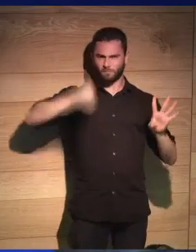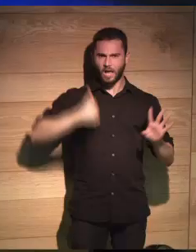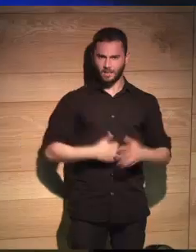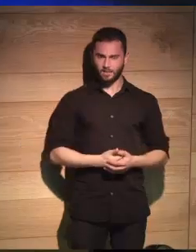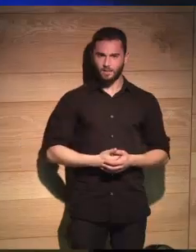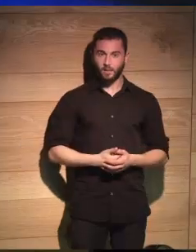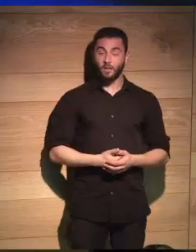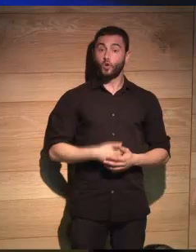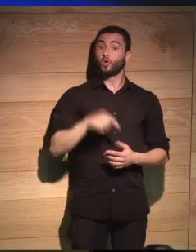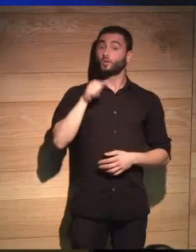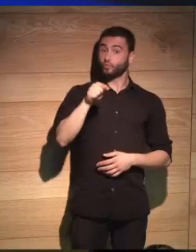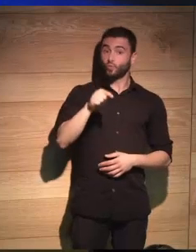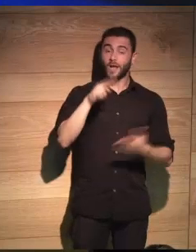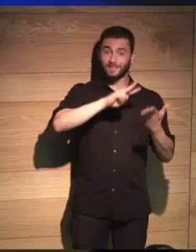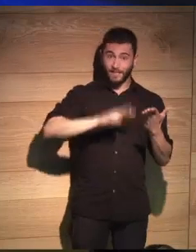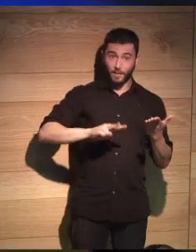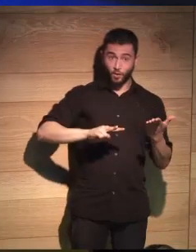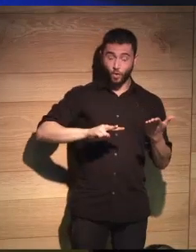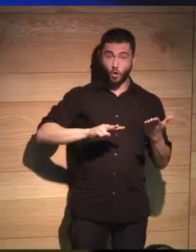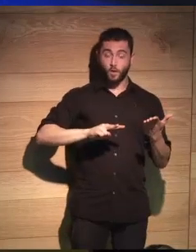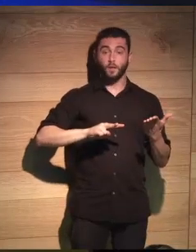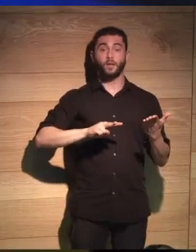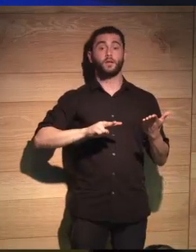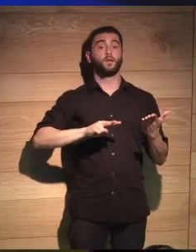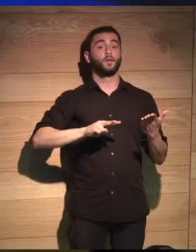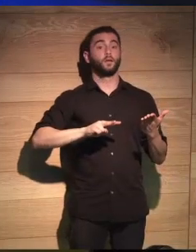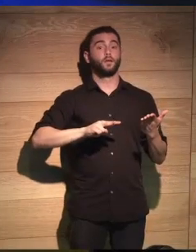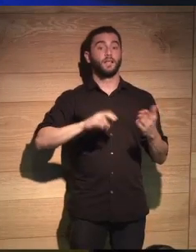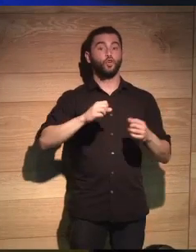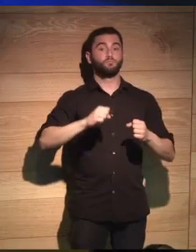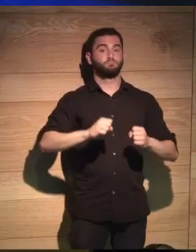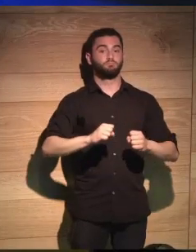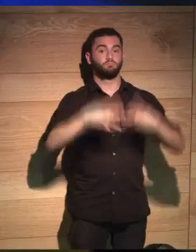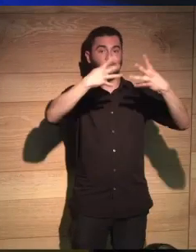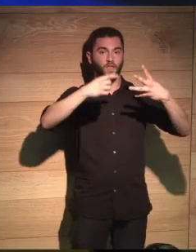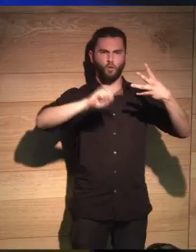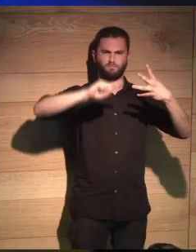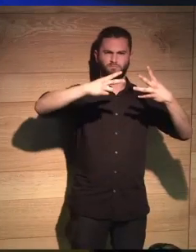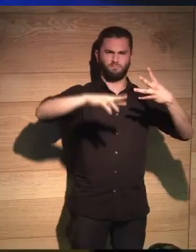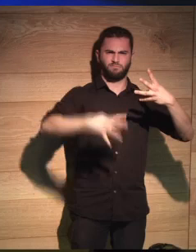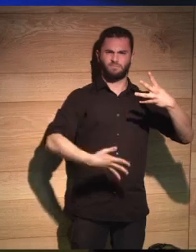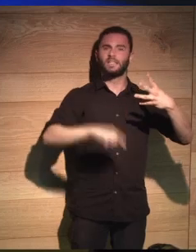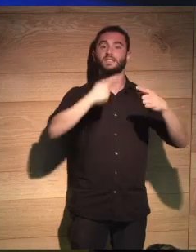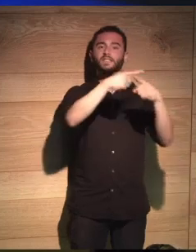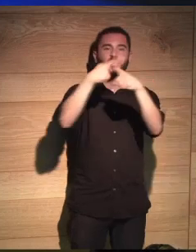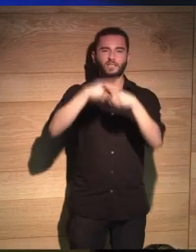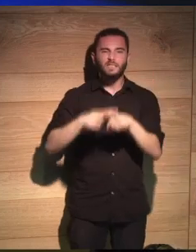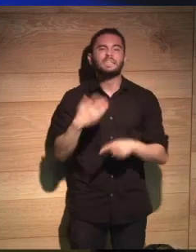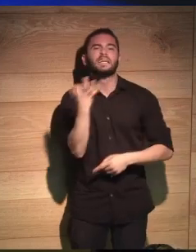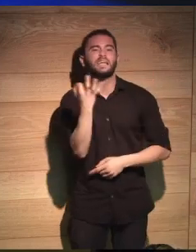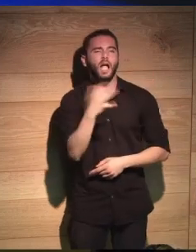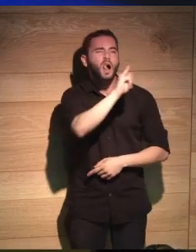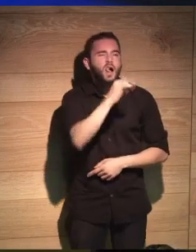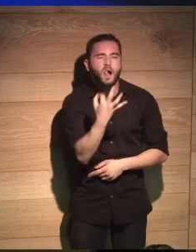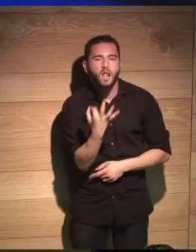Esto que has leído tú de qué había en los distintos pisos. En el caso de Ilsa Barea, si tú